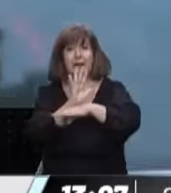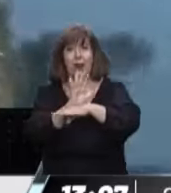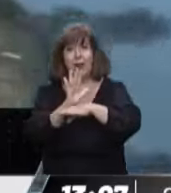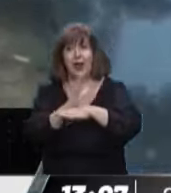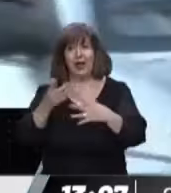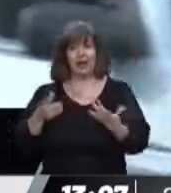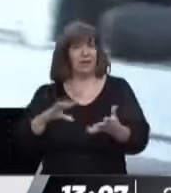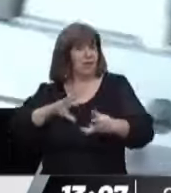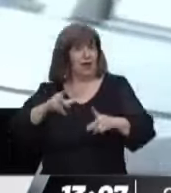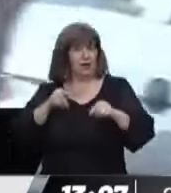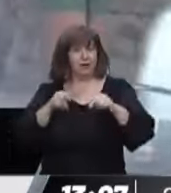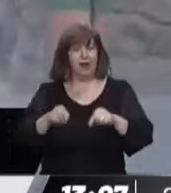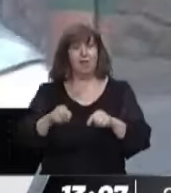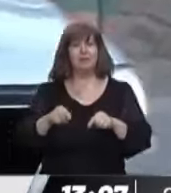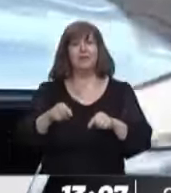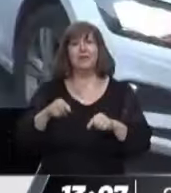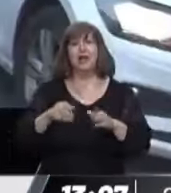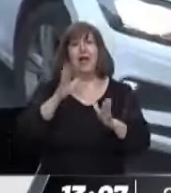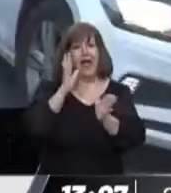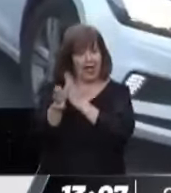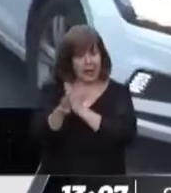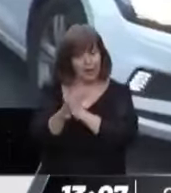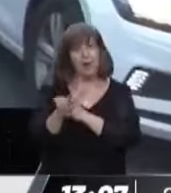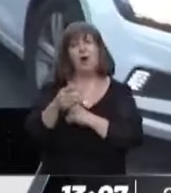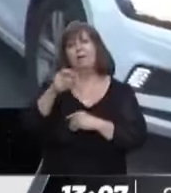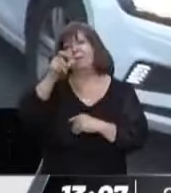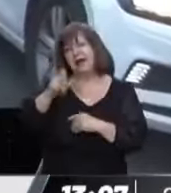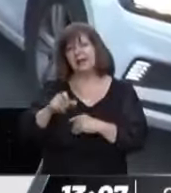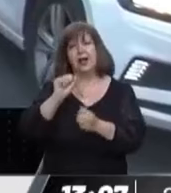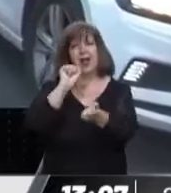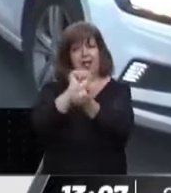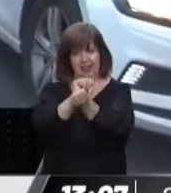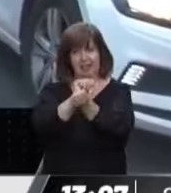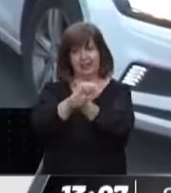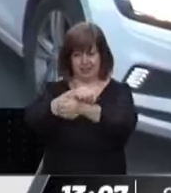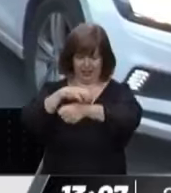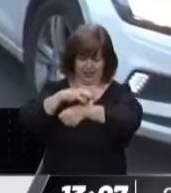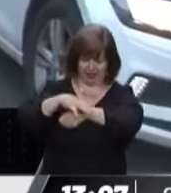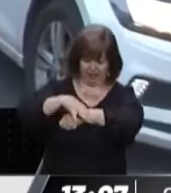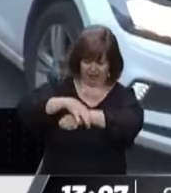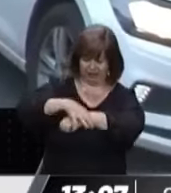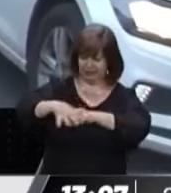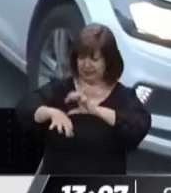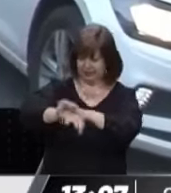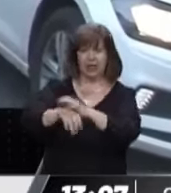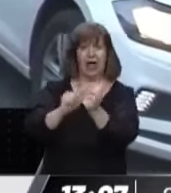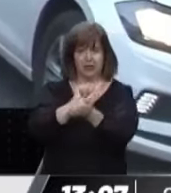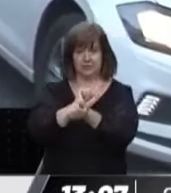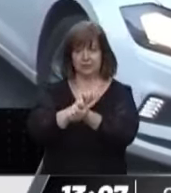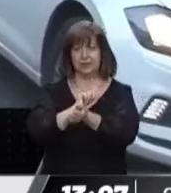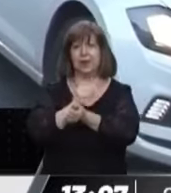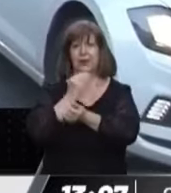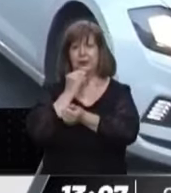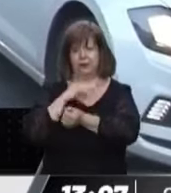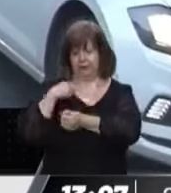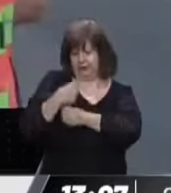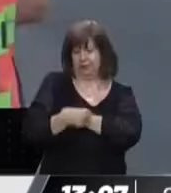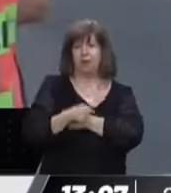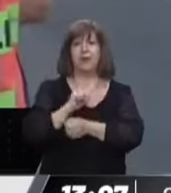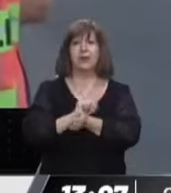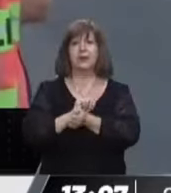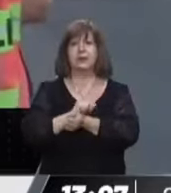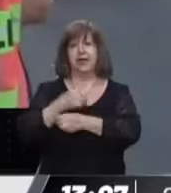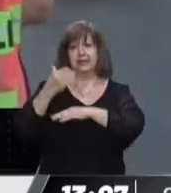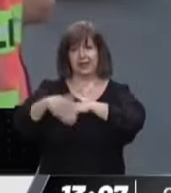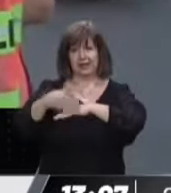en la provincia de Mendoza, este delincuente que escapa con las esposas por el agujero de una furgoneta donde los llevaban, se